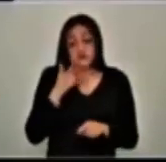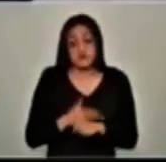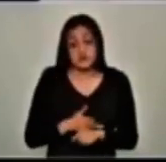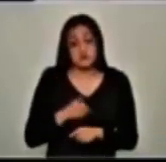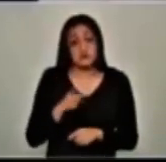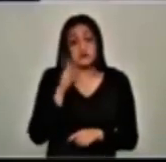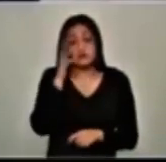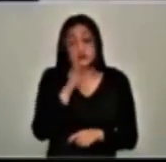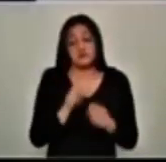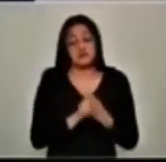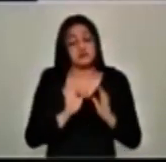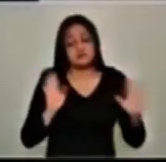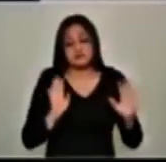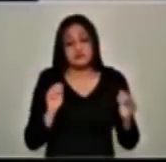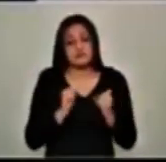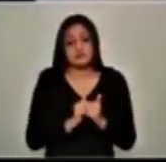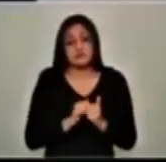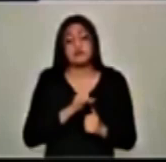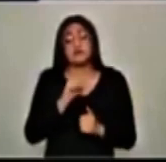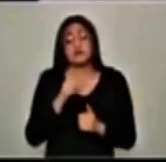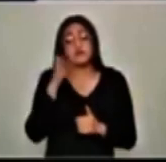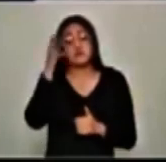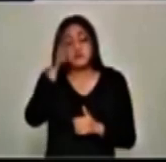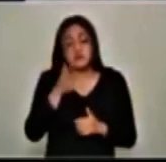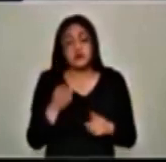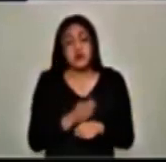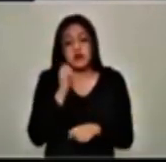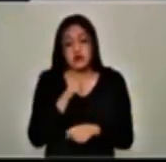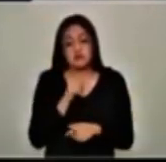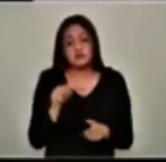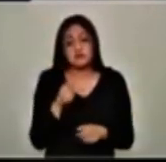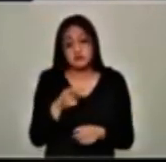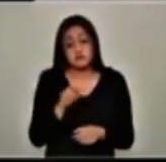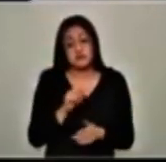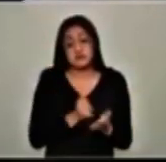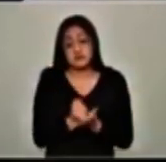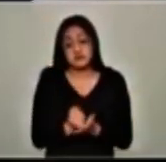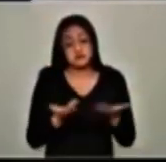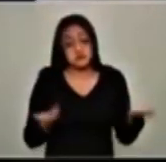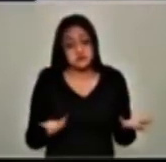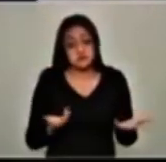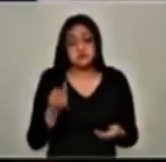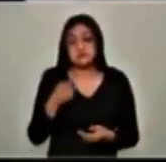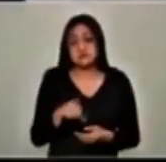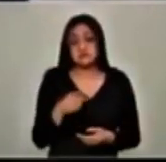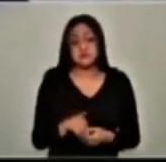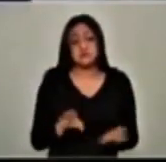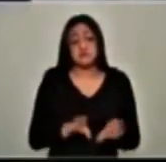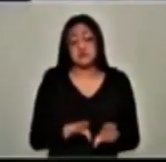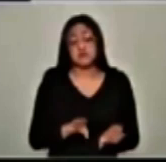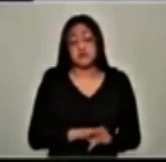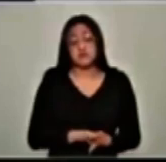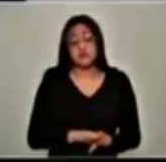muchísimas efectos colaterales etcétera y si aún así decide entonces es ahora sí que una